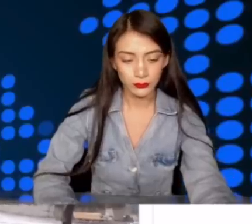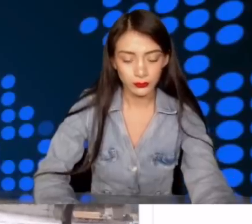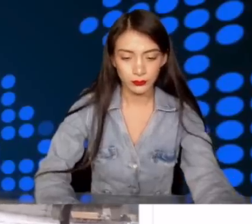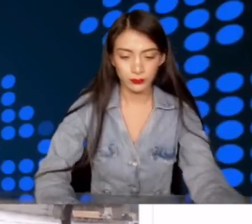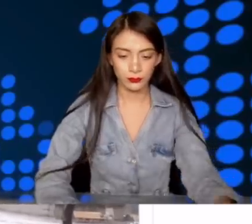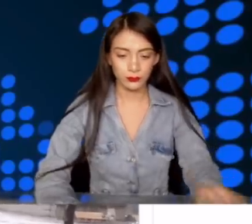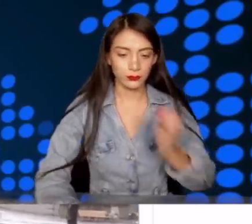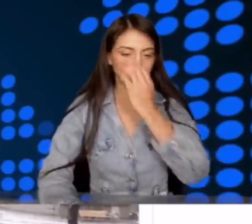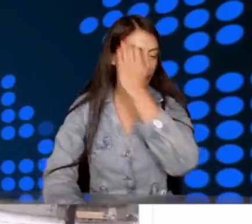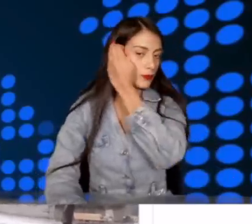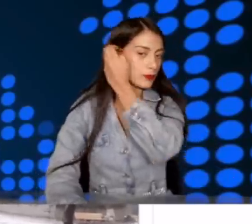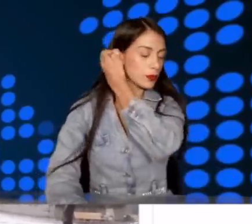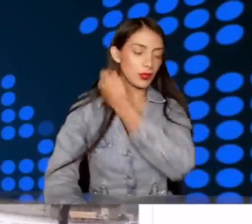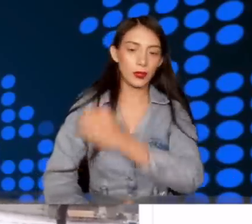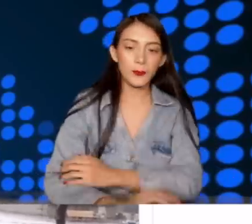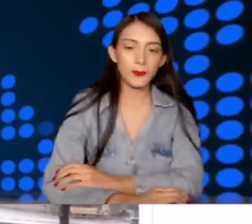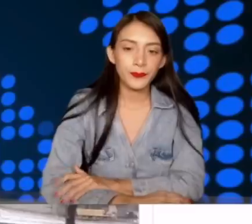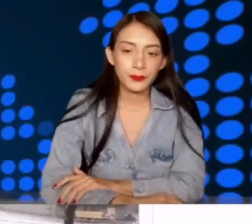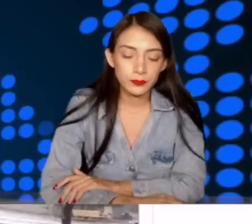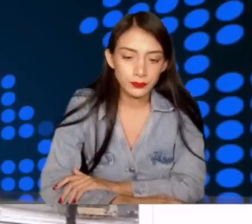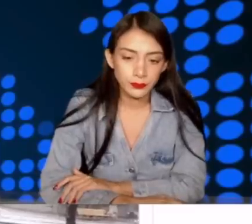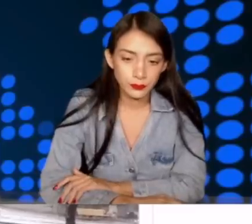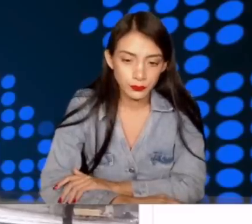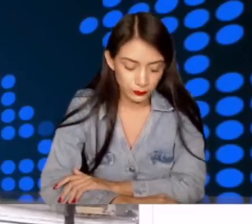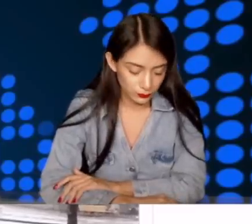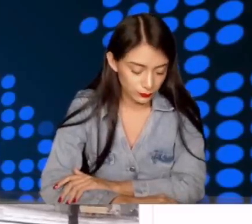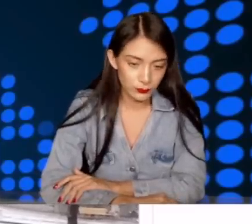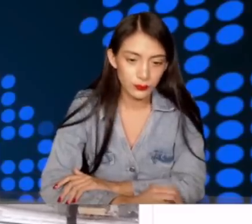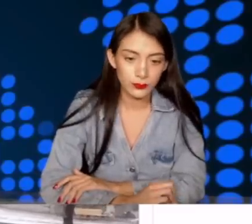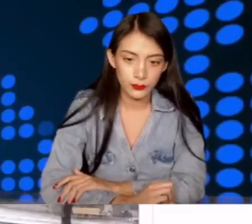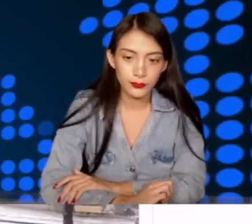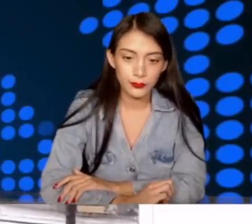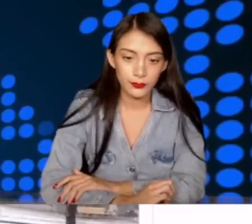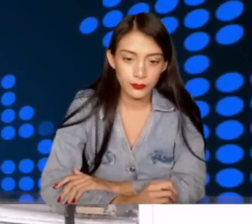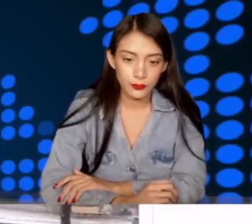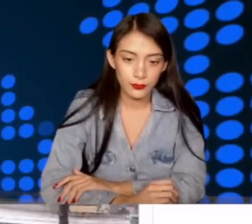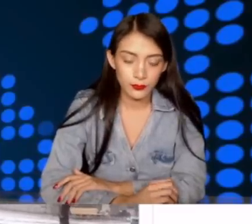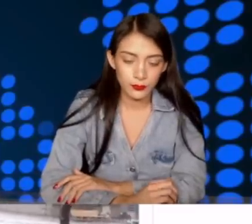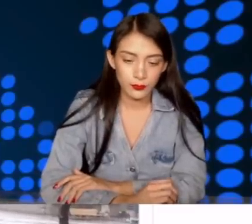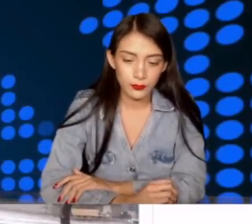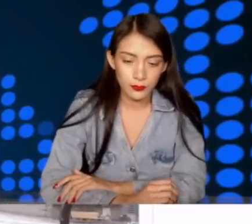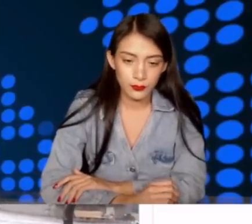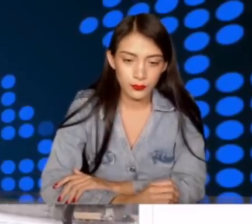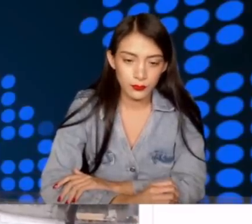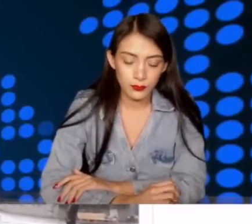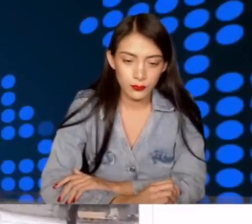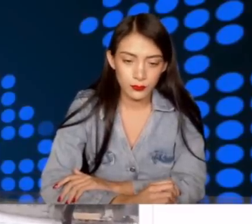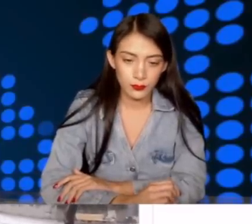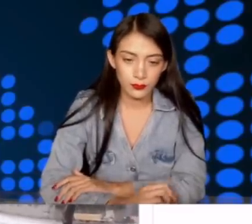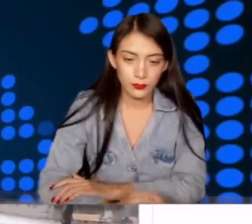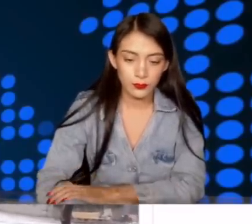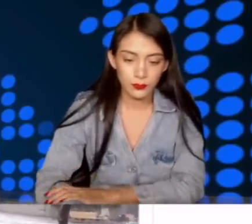de la ciudad de La Paz. A mi lado está el Palacio Quemado, donde ayer, pocos momentos antes de que Evo Morales renunciara y se